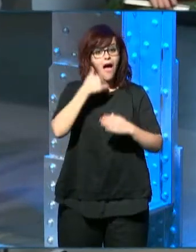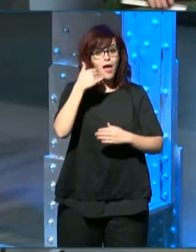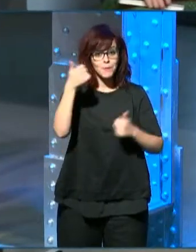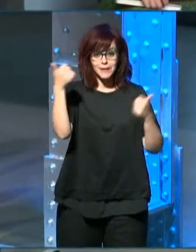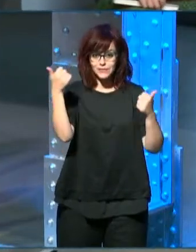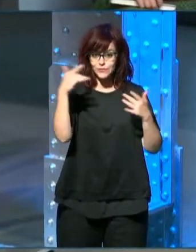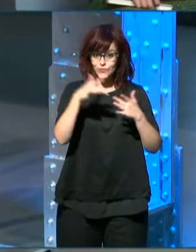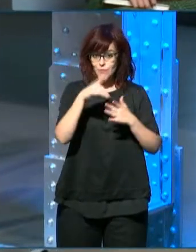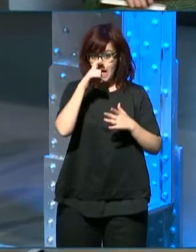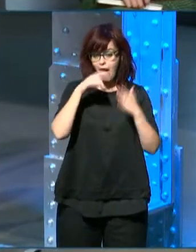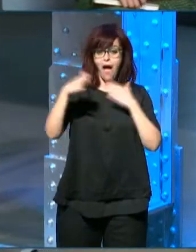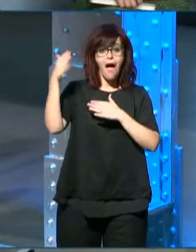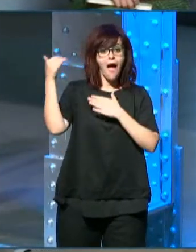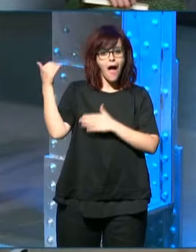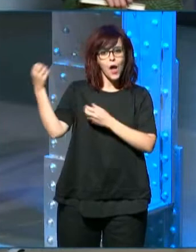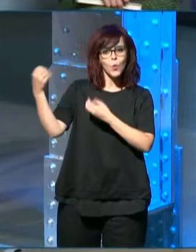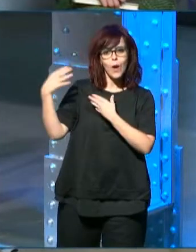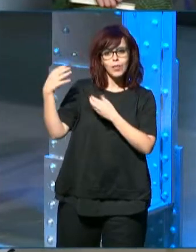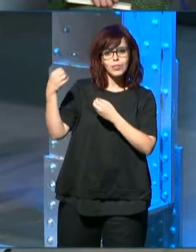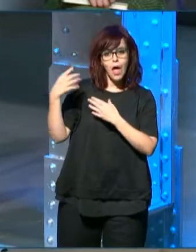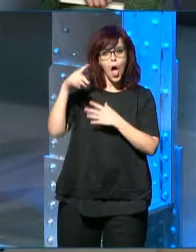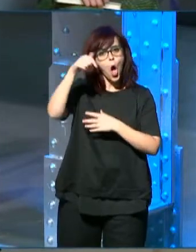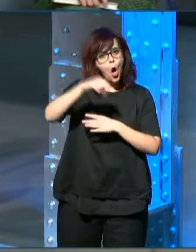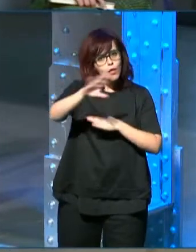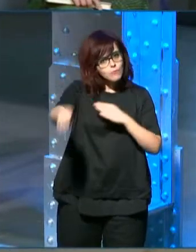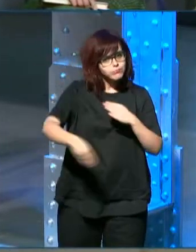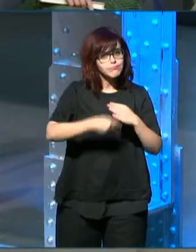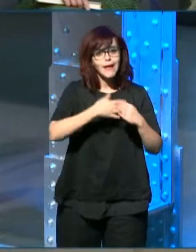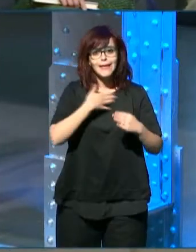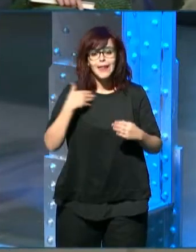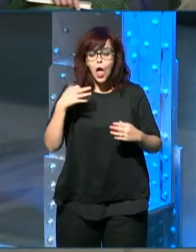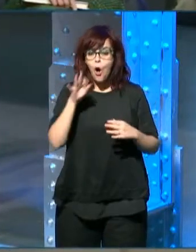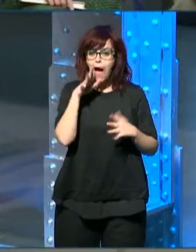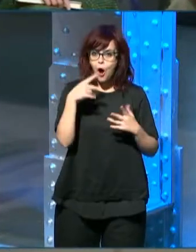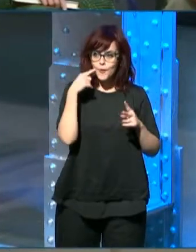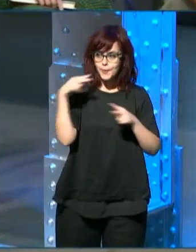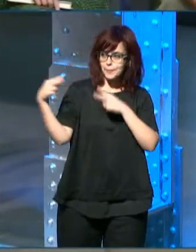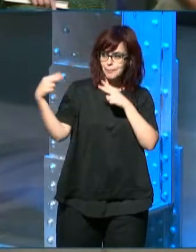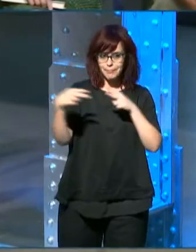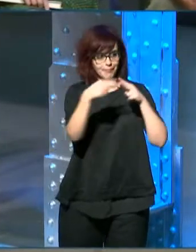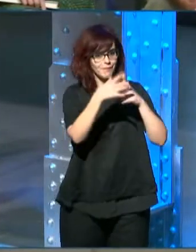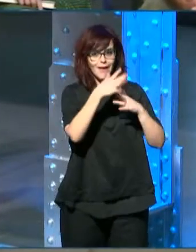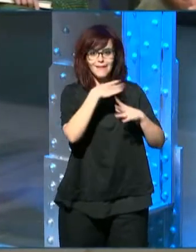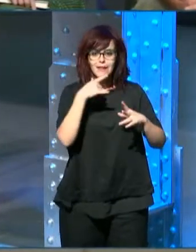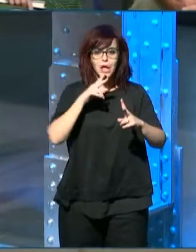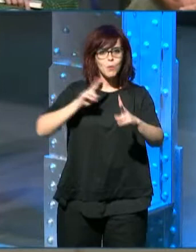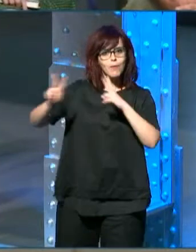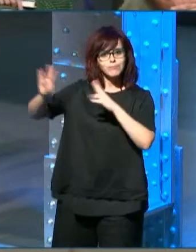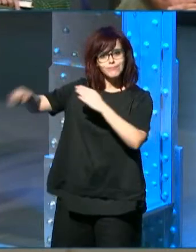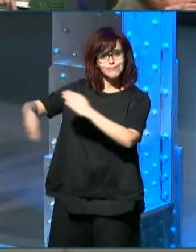nos contasteis en aquel momento, o si al veros tenéis alguna respuesta a vosotros mismos, ¿no?, o algún